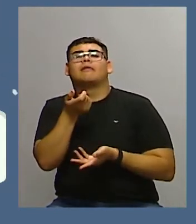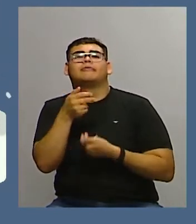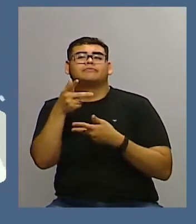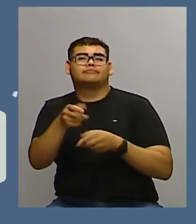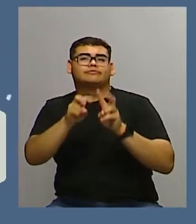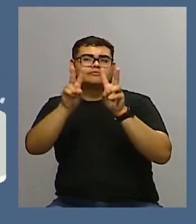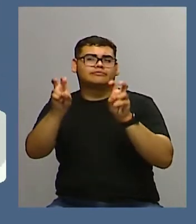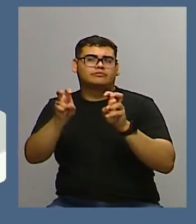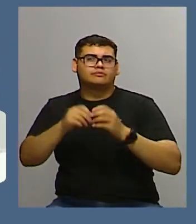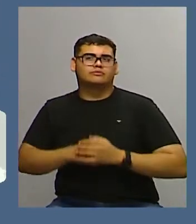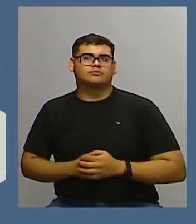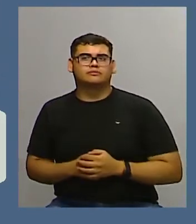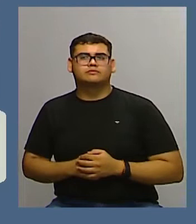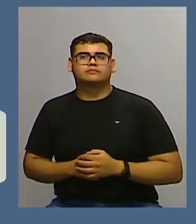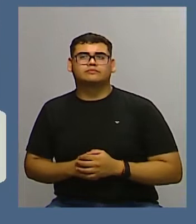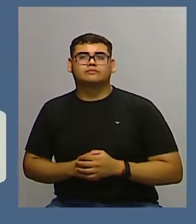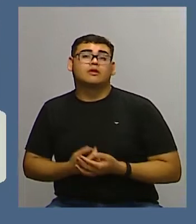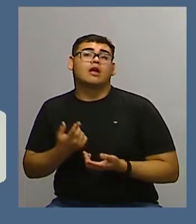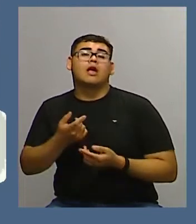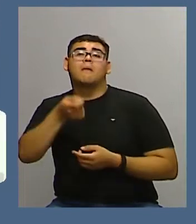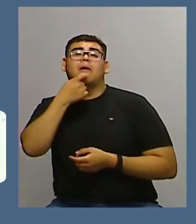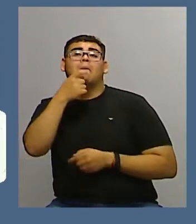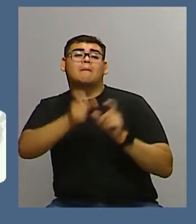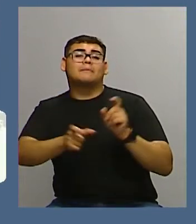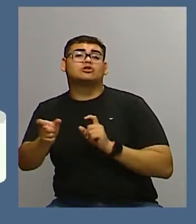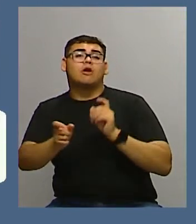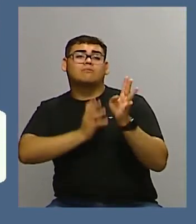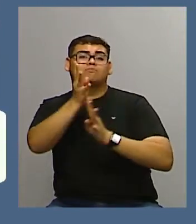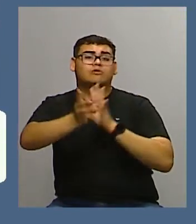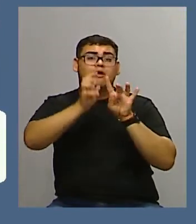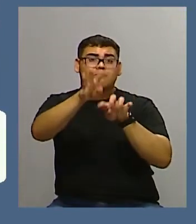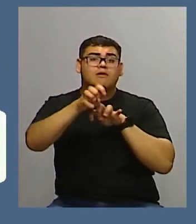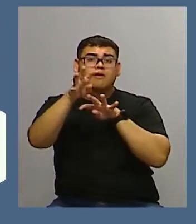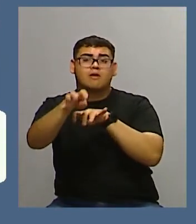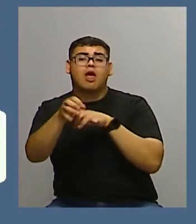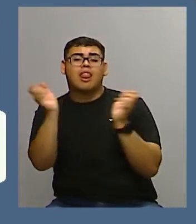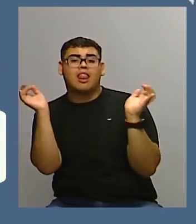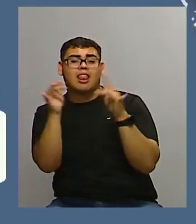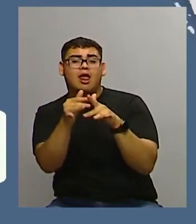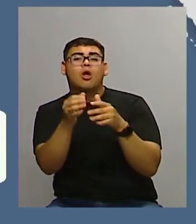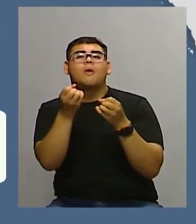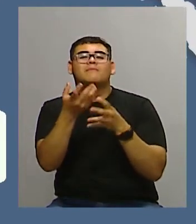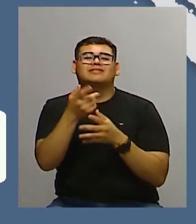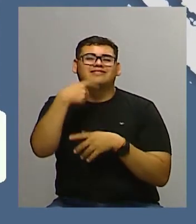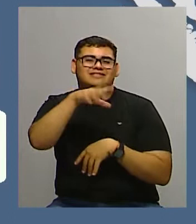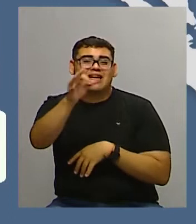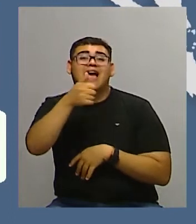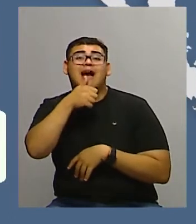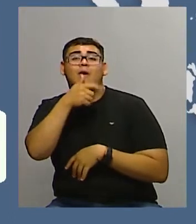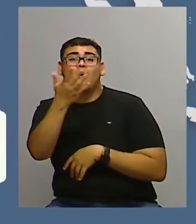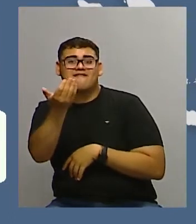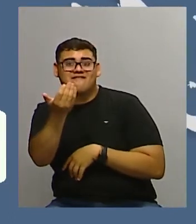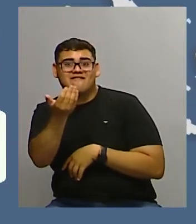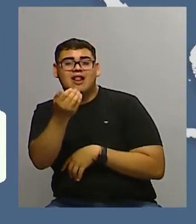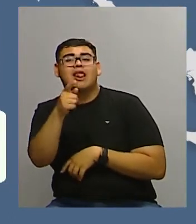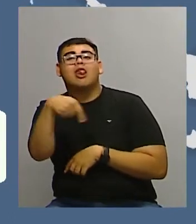concreto, reunirse con gente del sector agropecuario porque entiende que a partir de la escasez del agua va a haber menos cosecha. Digo, esas son señales